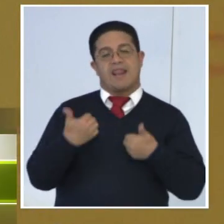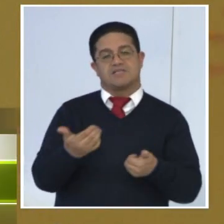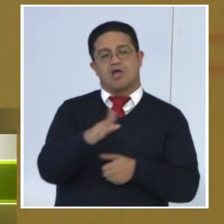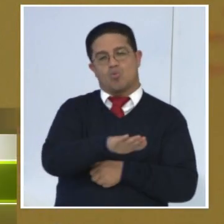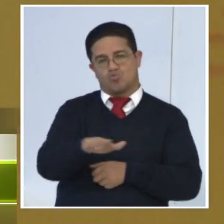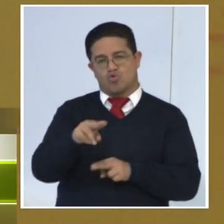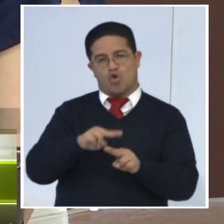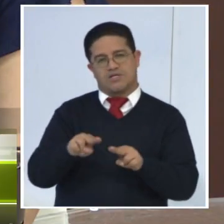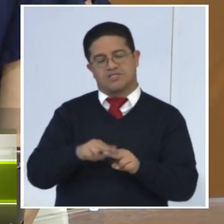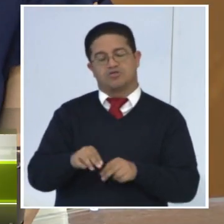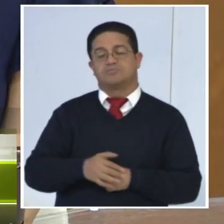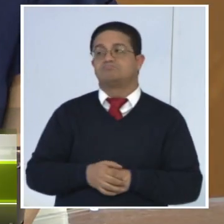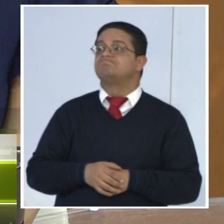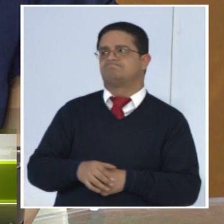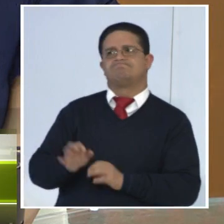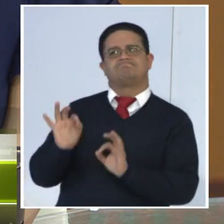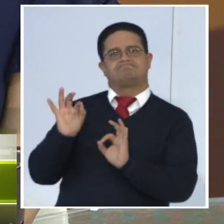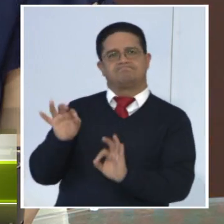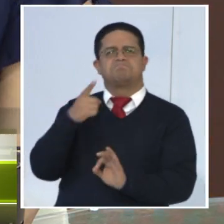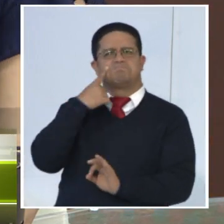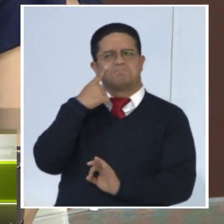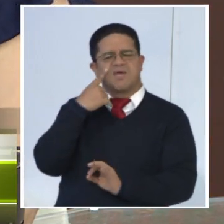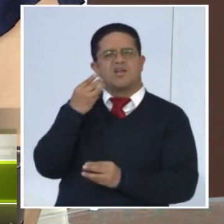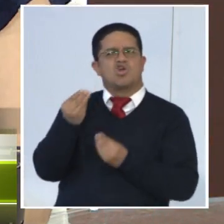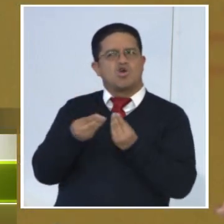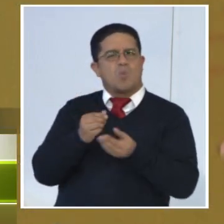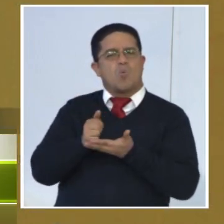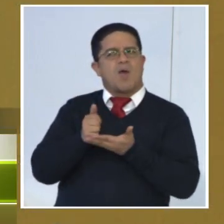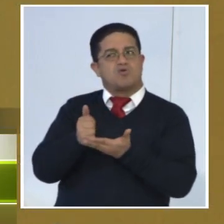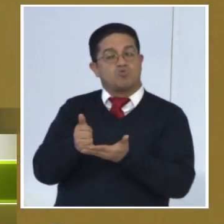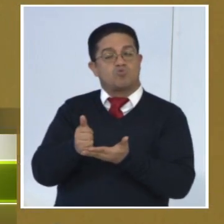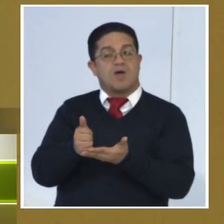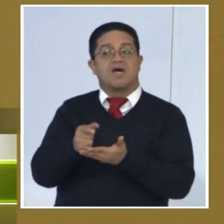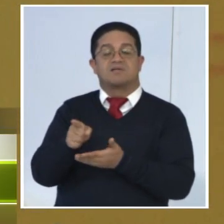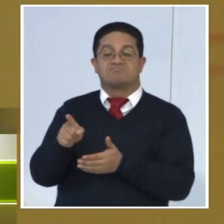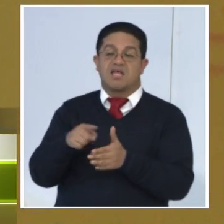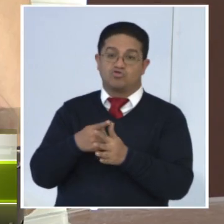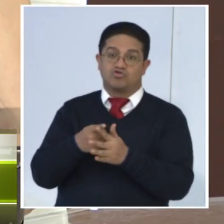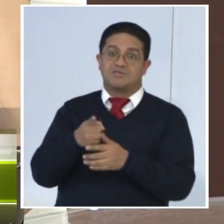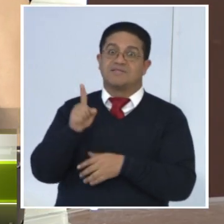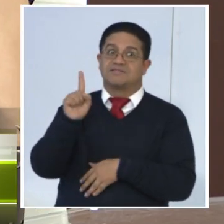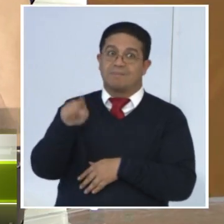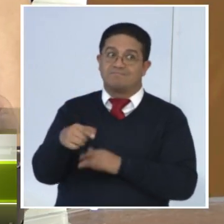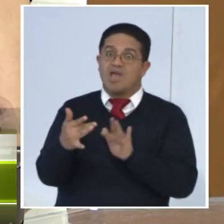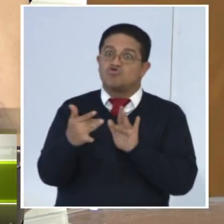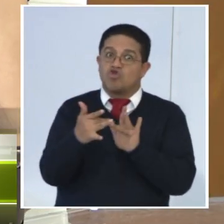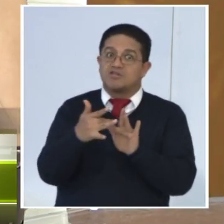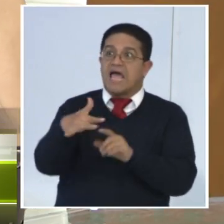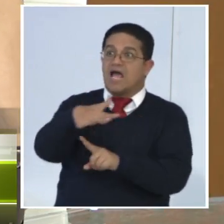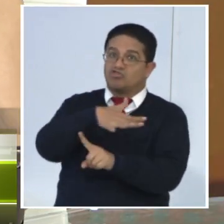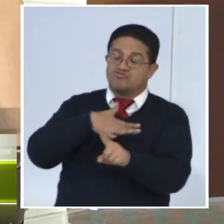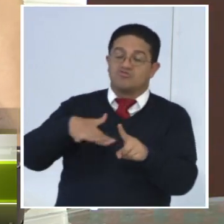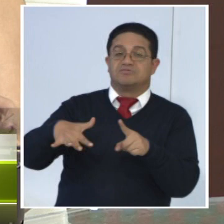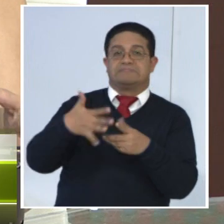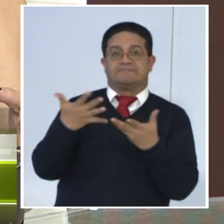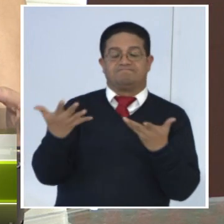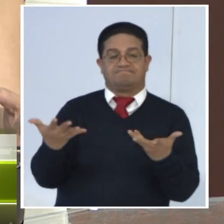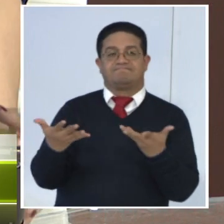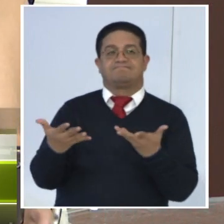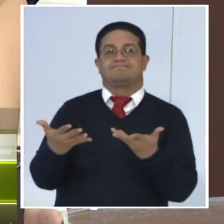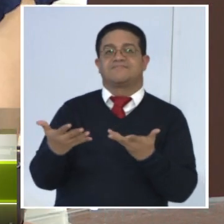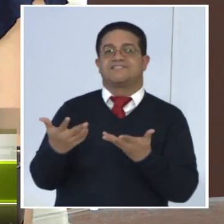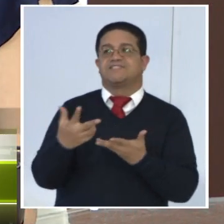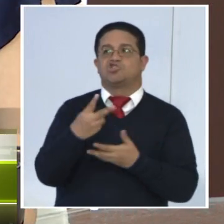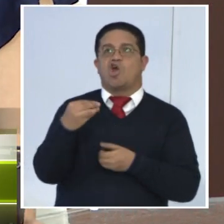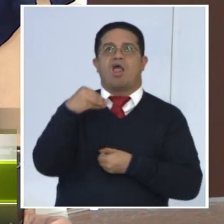niños. Por supuesto, ver que puede ayudarnos y además, bueno, tener esa exposición también al aire libre. Ajá. Y, bueno, no estar